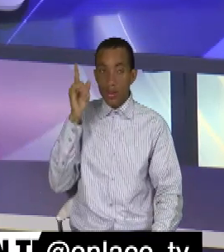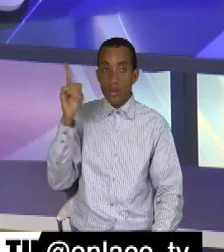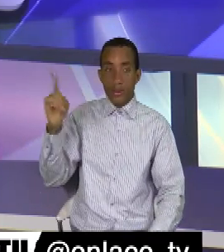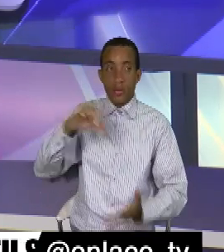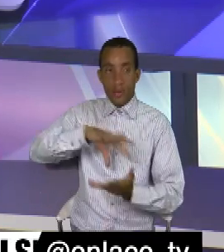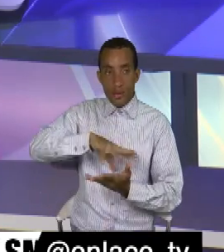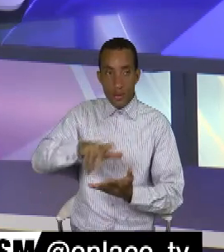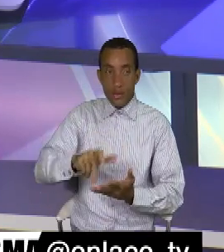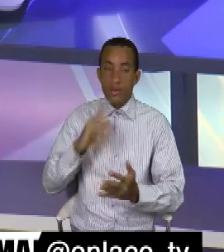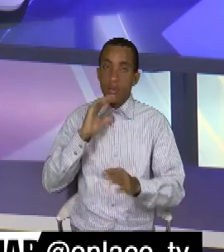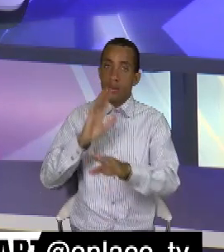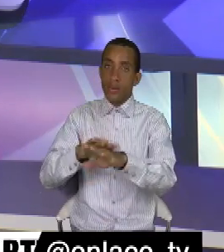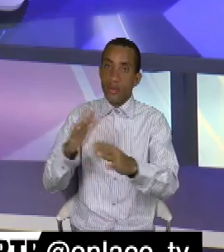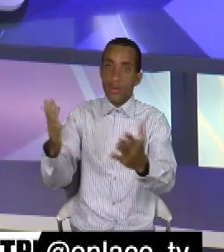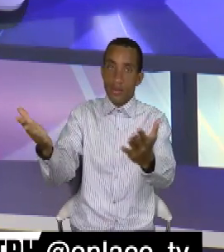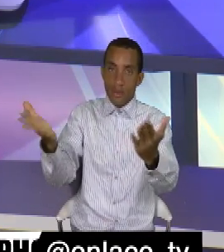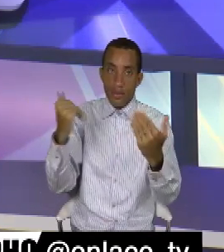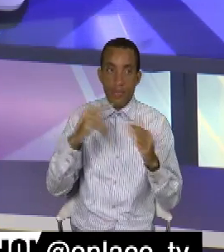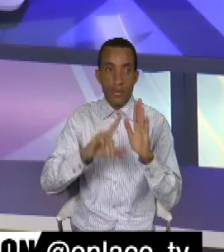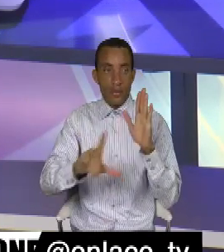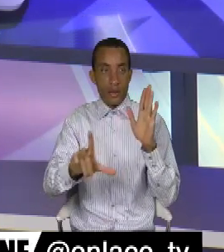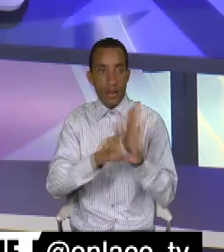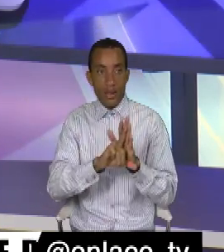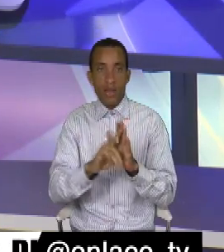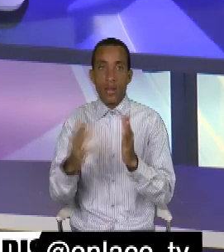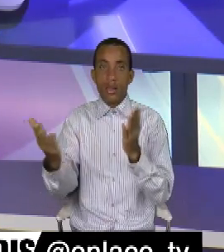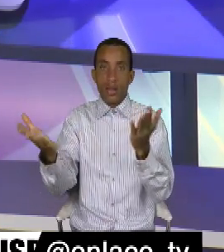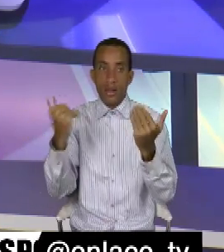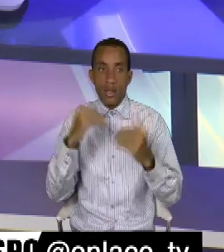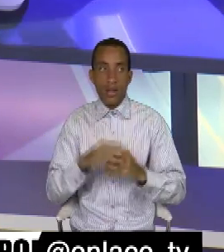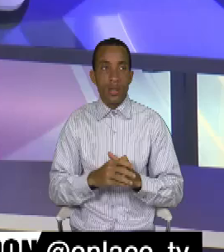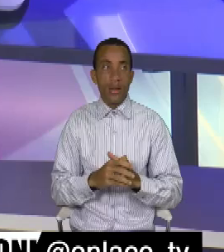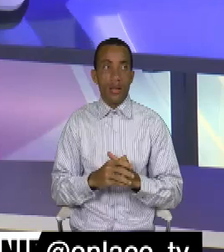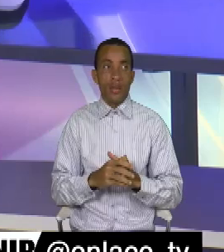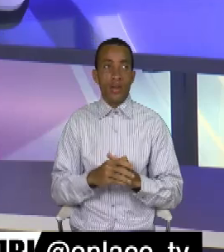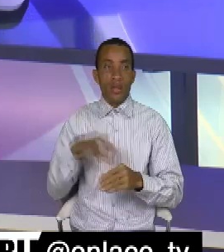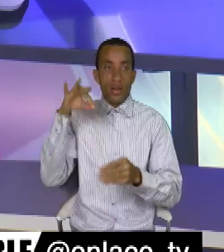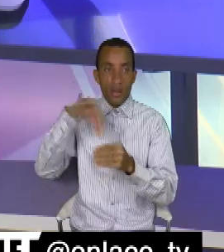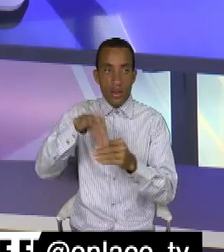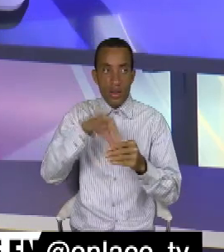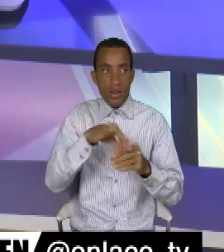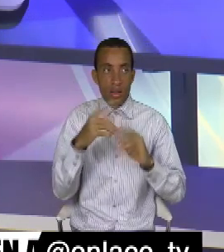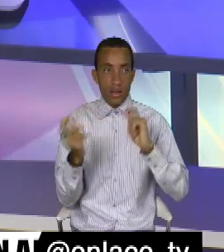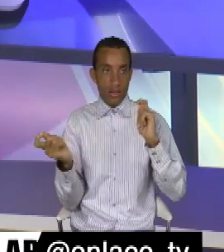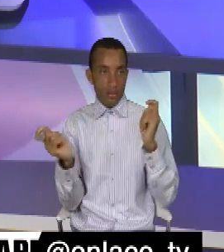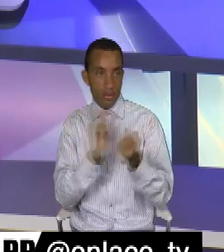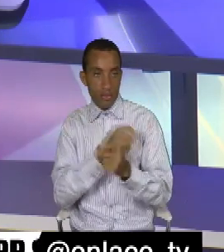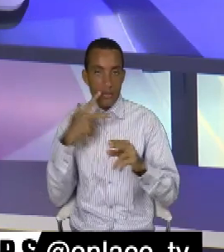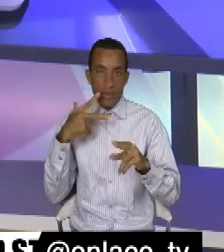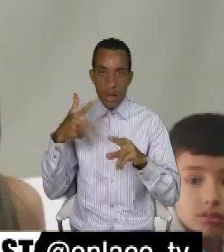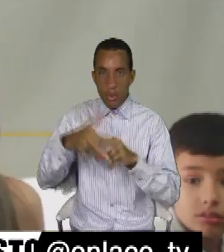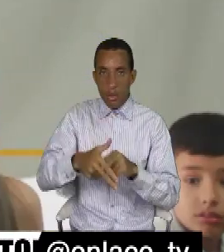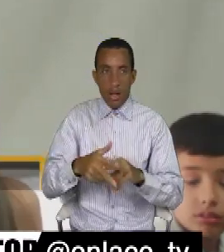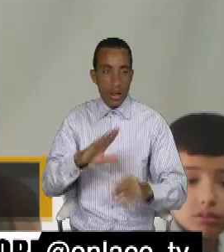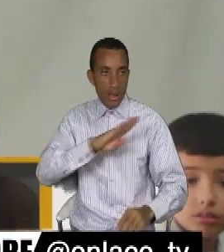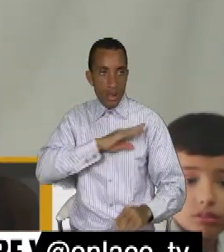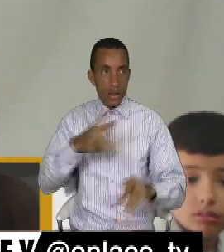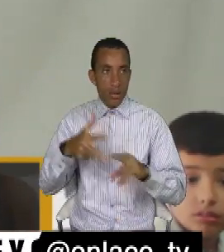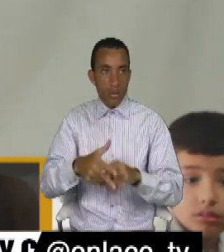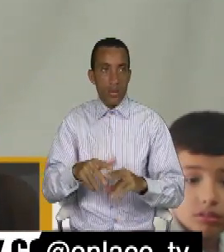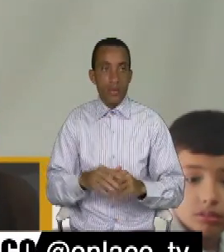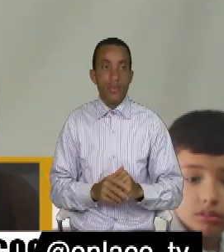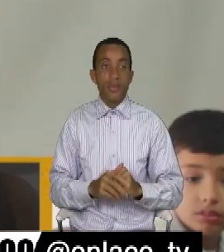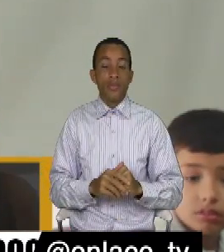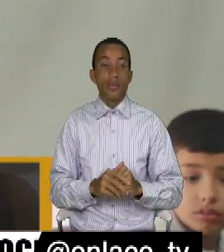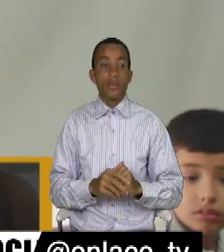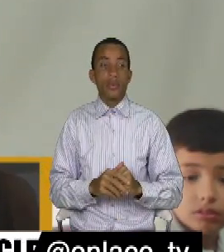que convoque en el plazo fijado por ley la convocatoria para la votación de la revocatoria de su mandato. En rueda de prensa celebrada